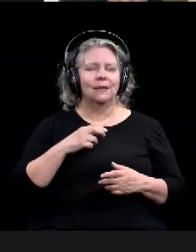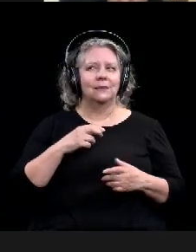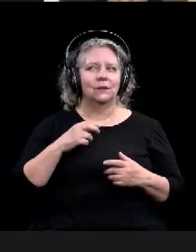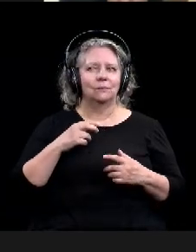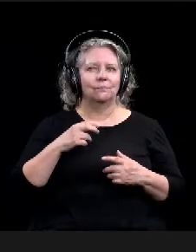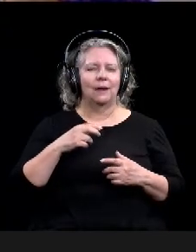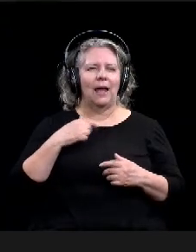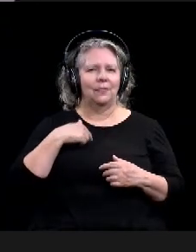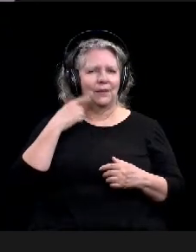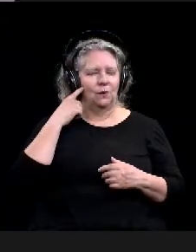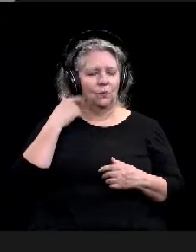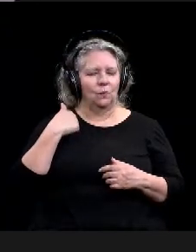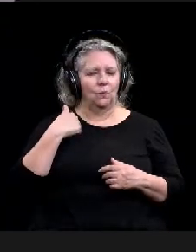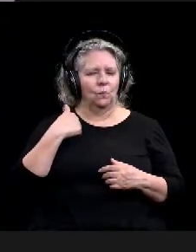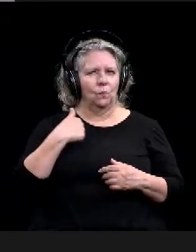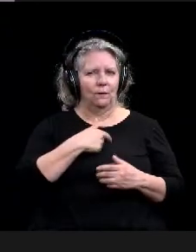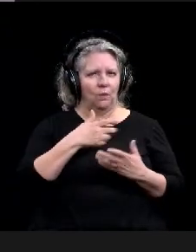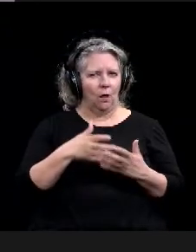no podemos escuchar